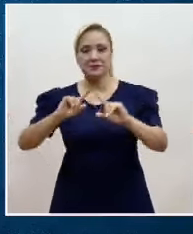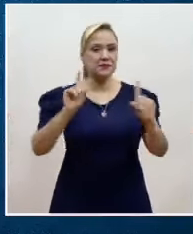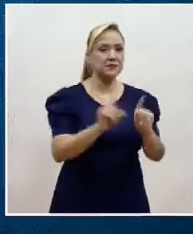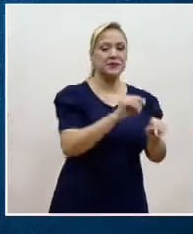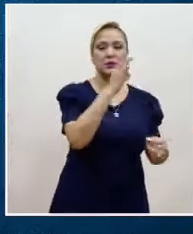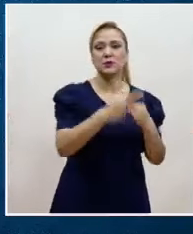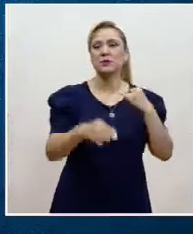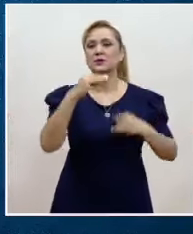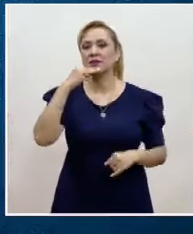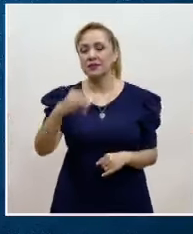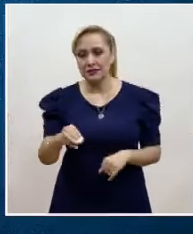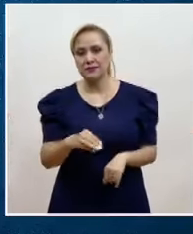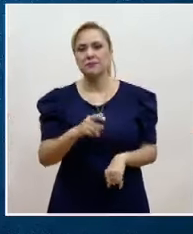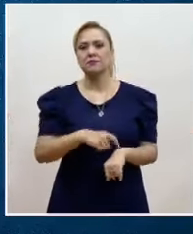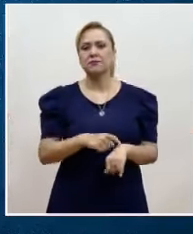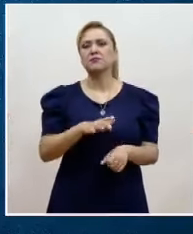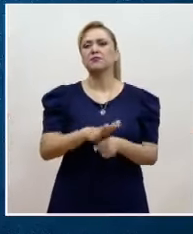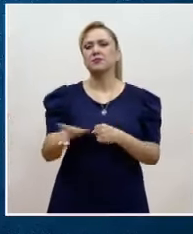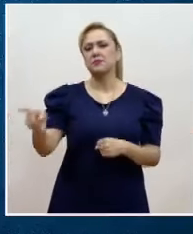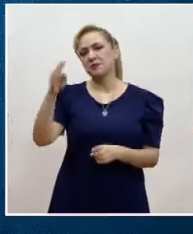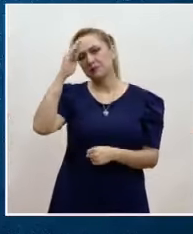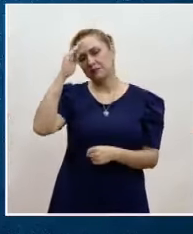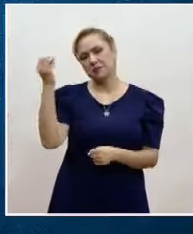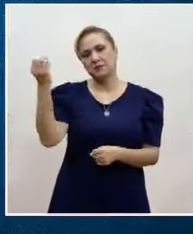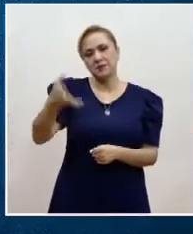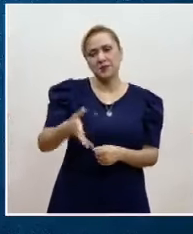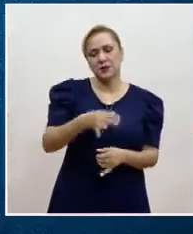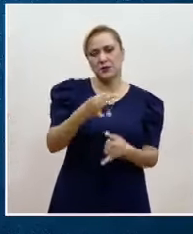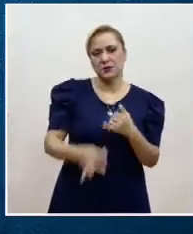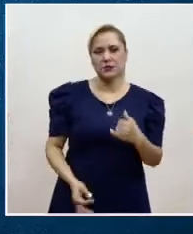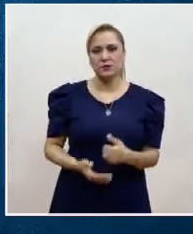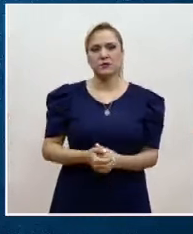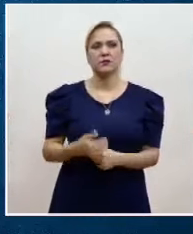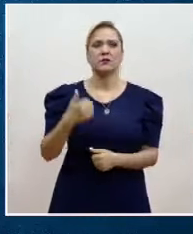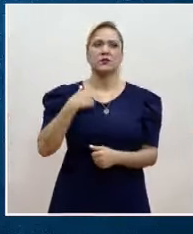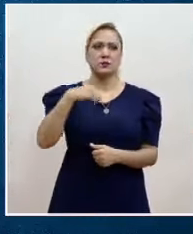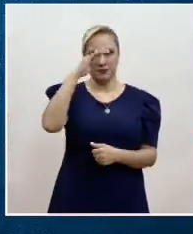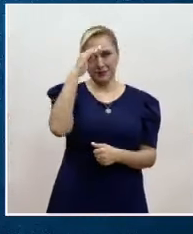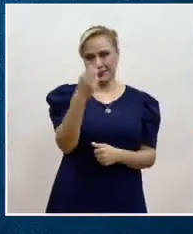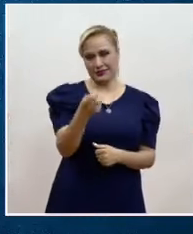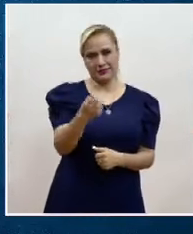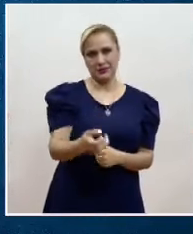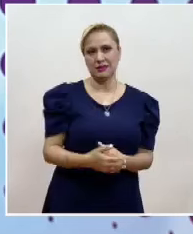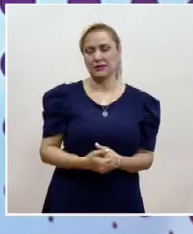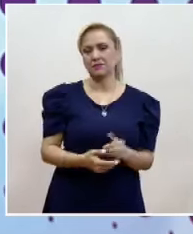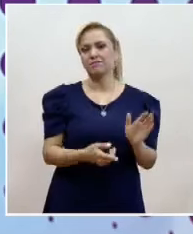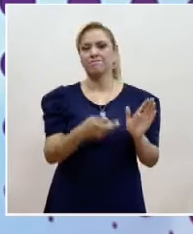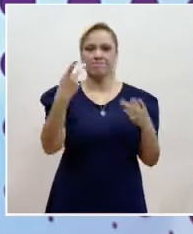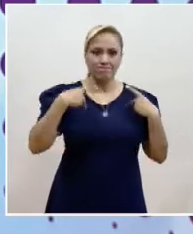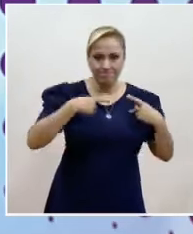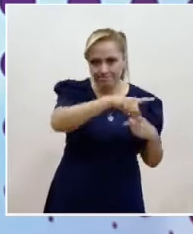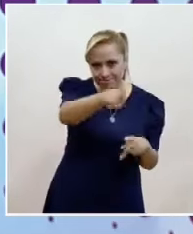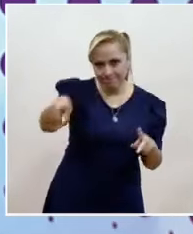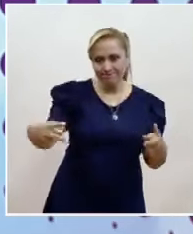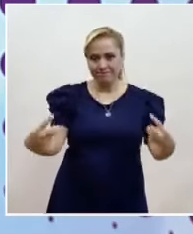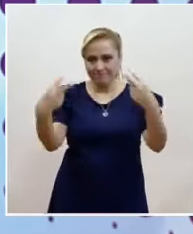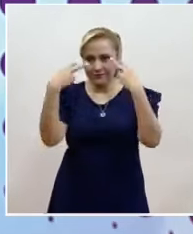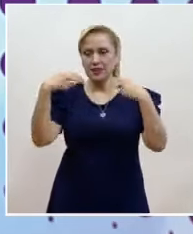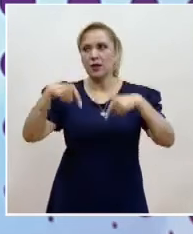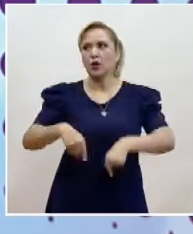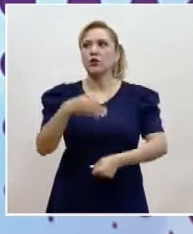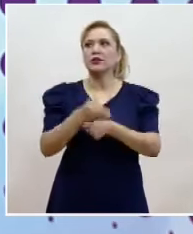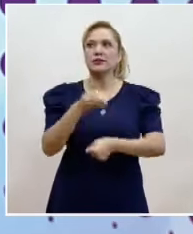finales. Tenemos tiempo, así que ¿cuáles son tus ideas para concluir? Yo creo que eso, hacer verle al público que estamos en un